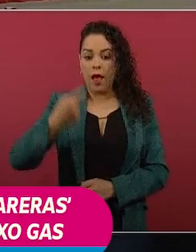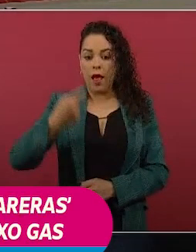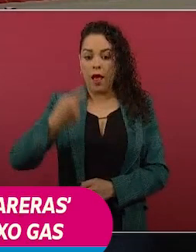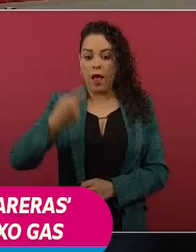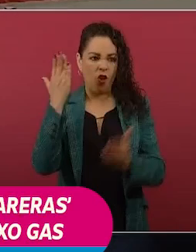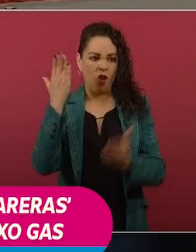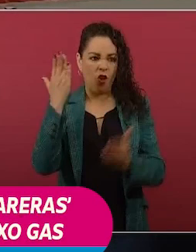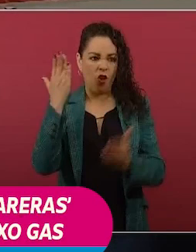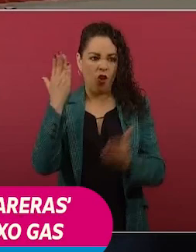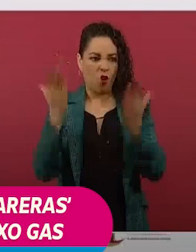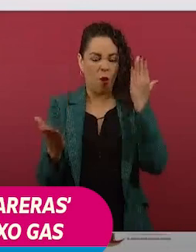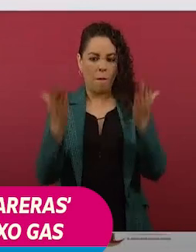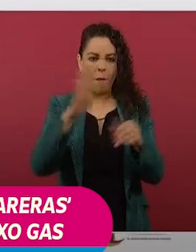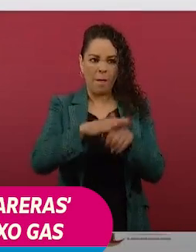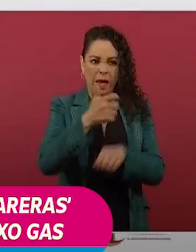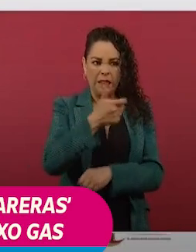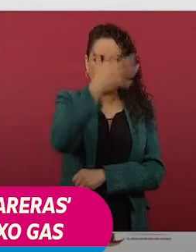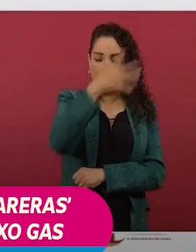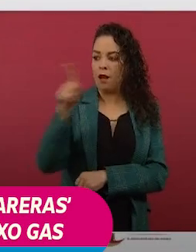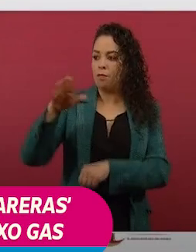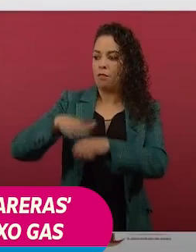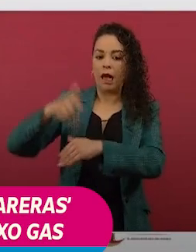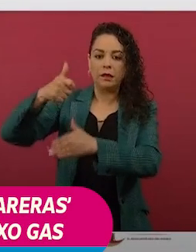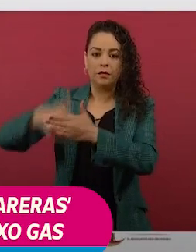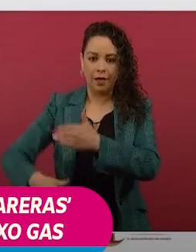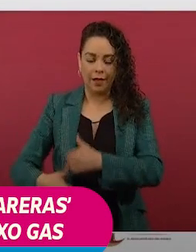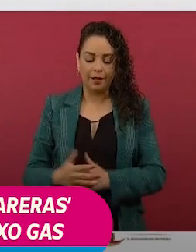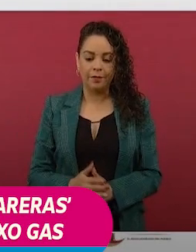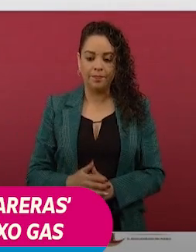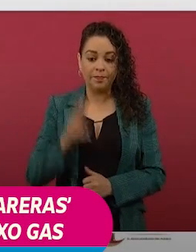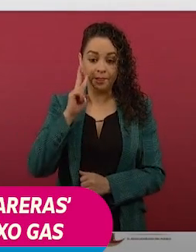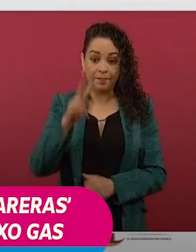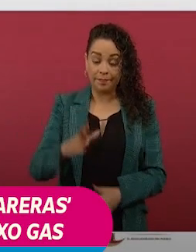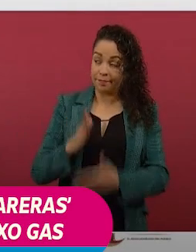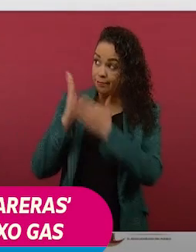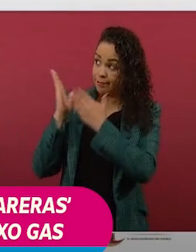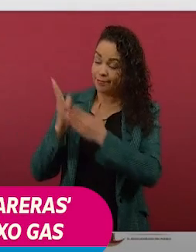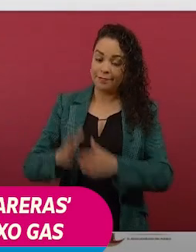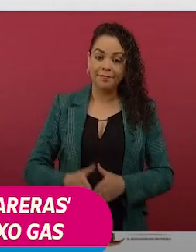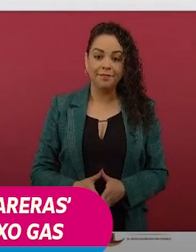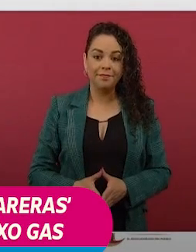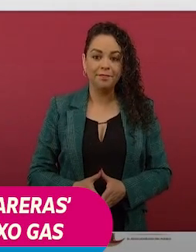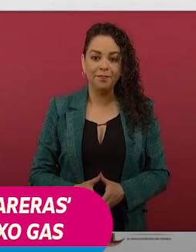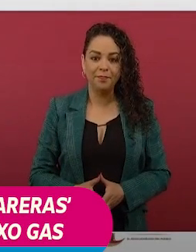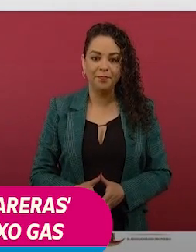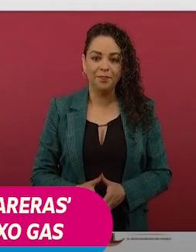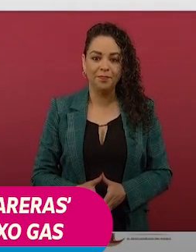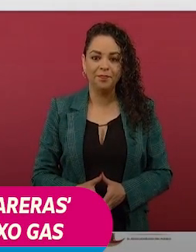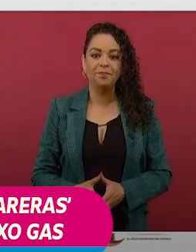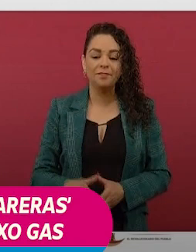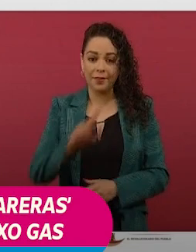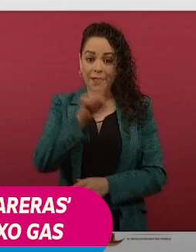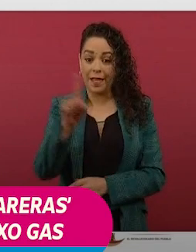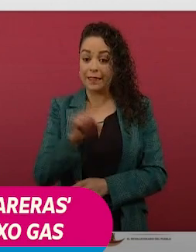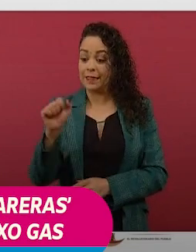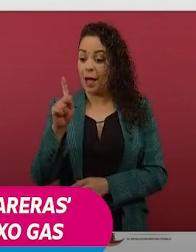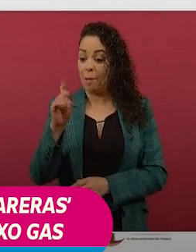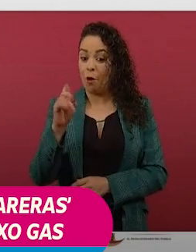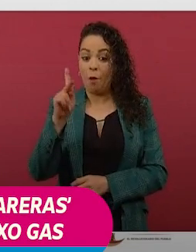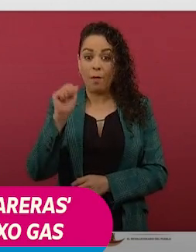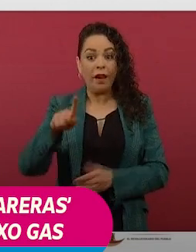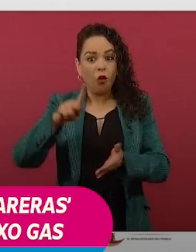más caro con el mayor margen y quién da más barato. Otra vez estos amigos de Valero en Zapopan,